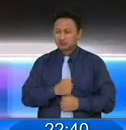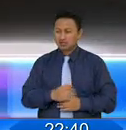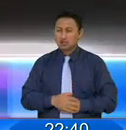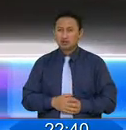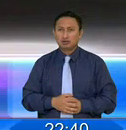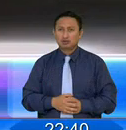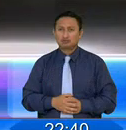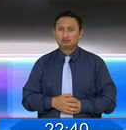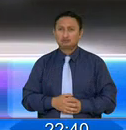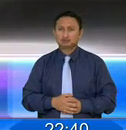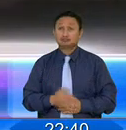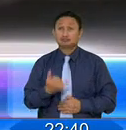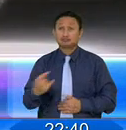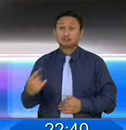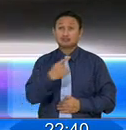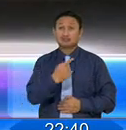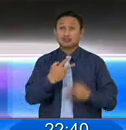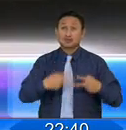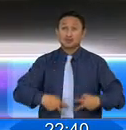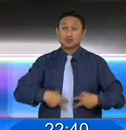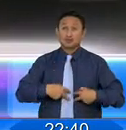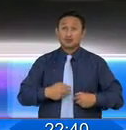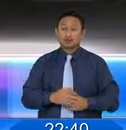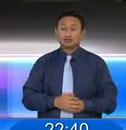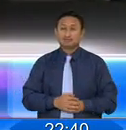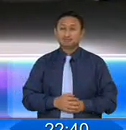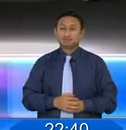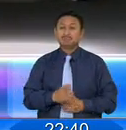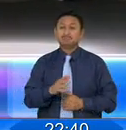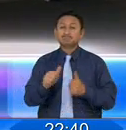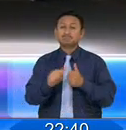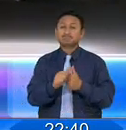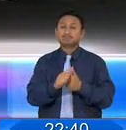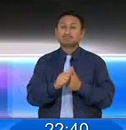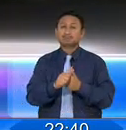Ahora viven bajo este paso a desnivel, ubicado cerca